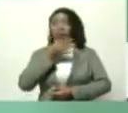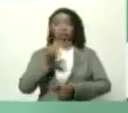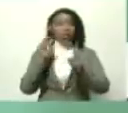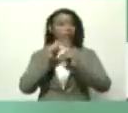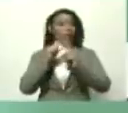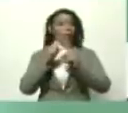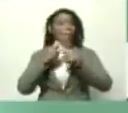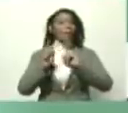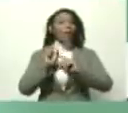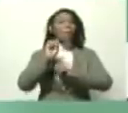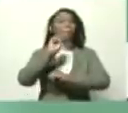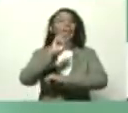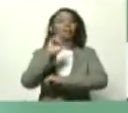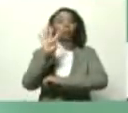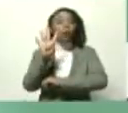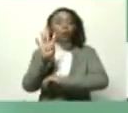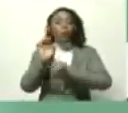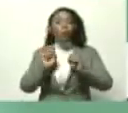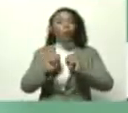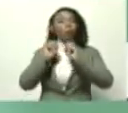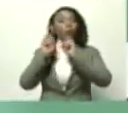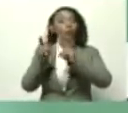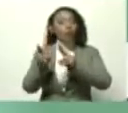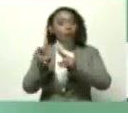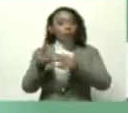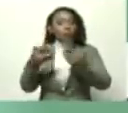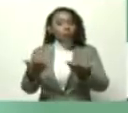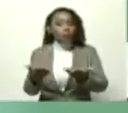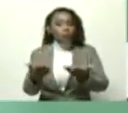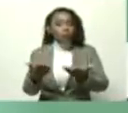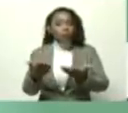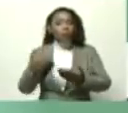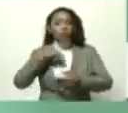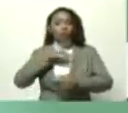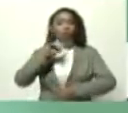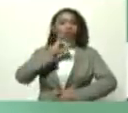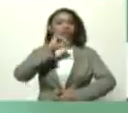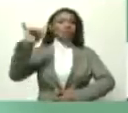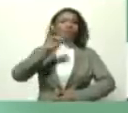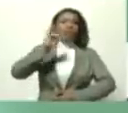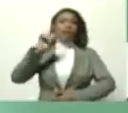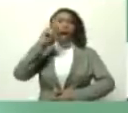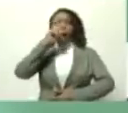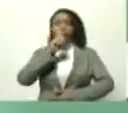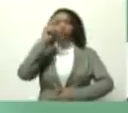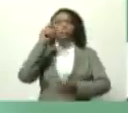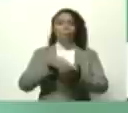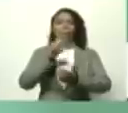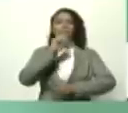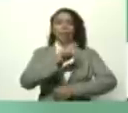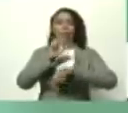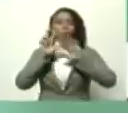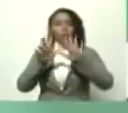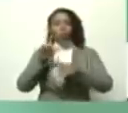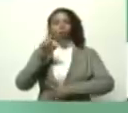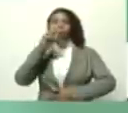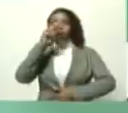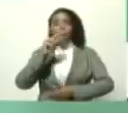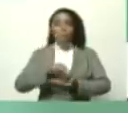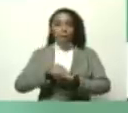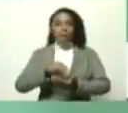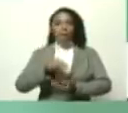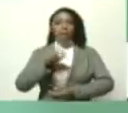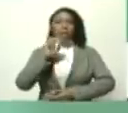son 24 oportunidades en que hemos denunciado en los años 2018,